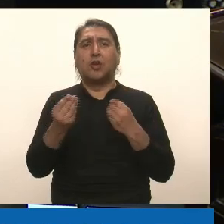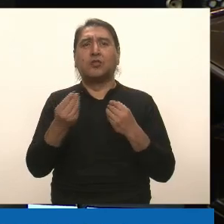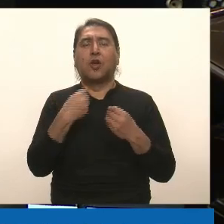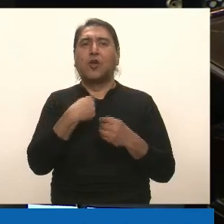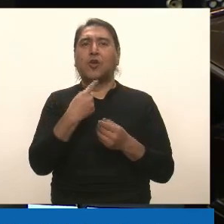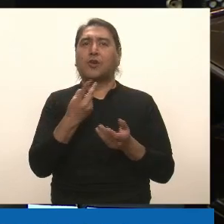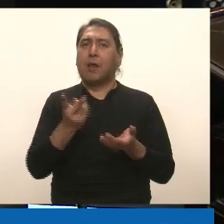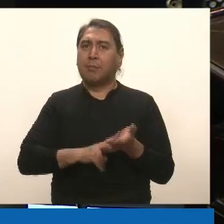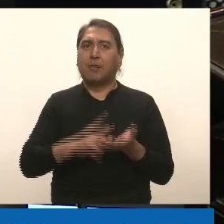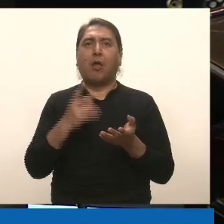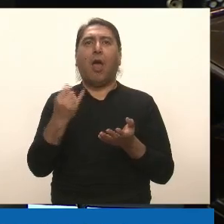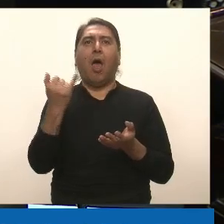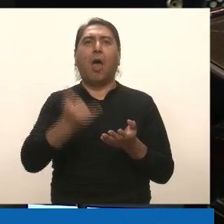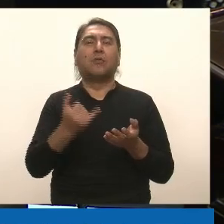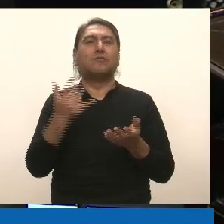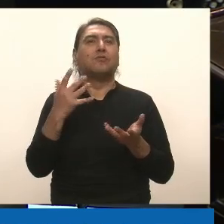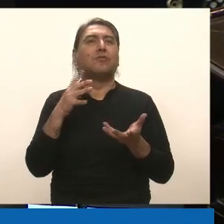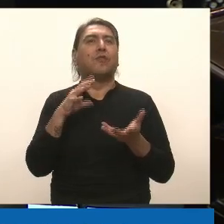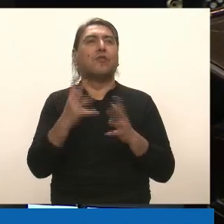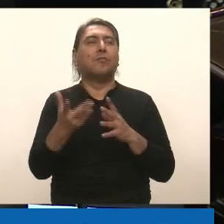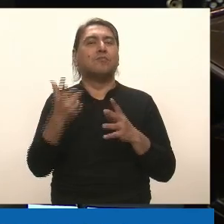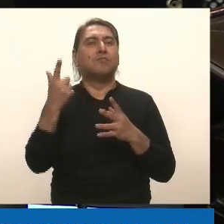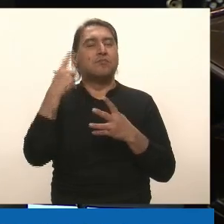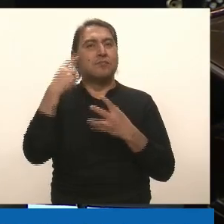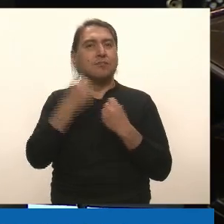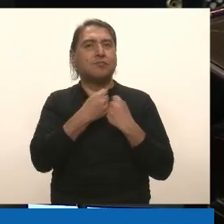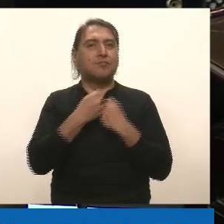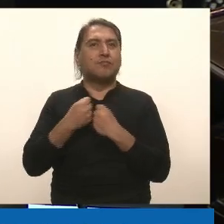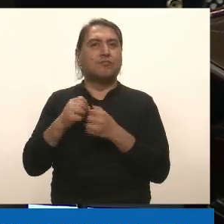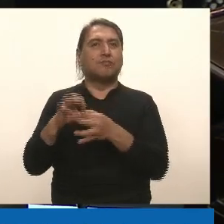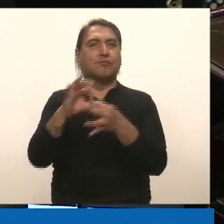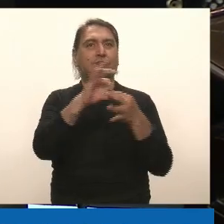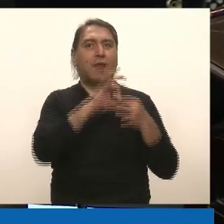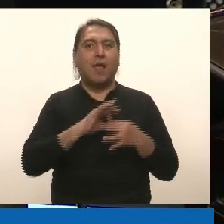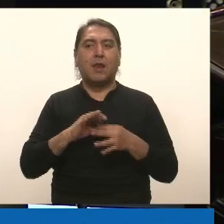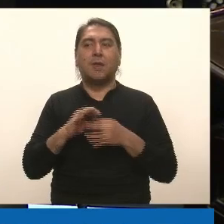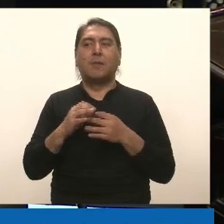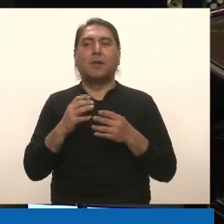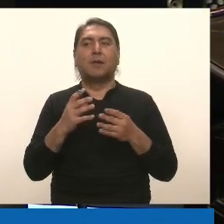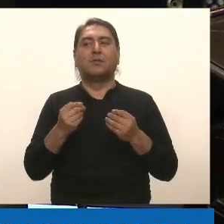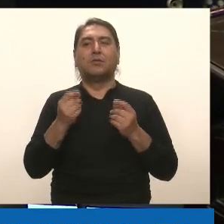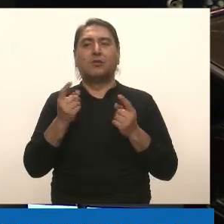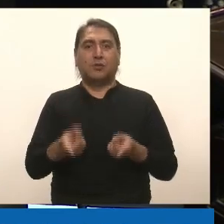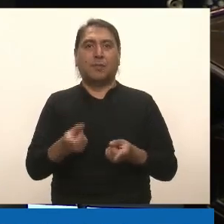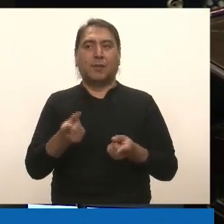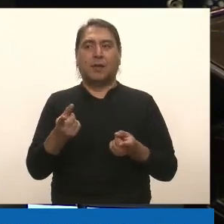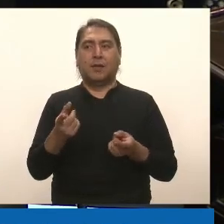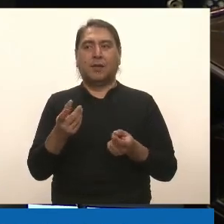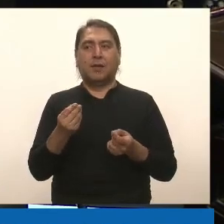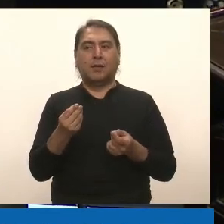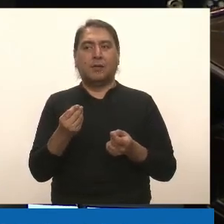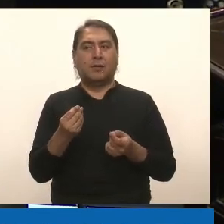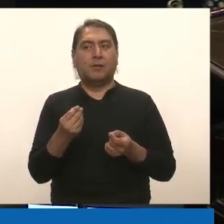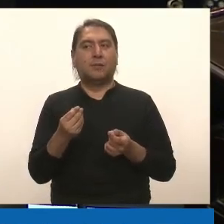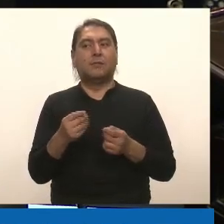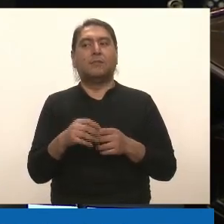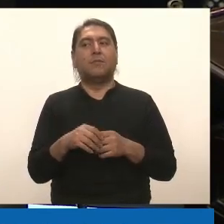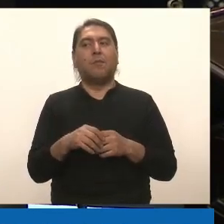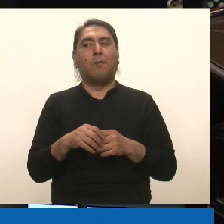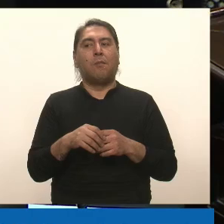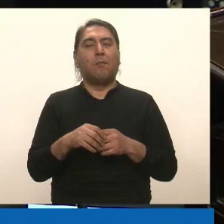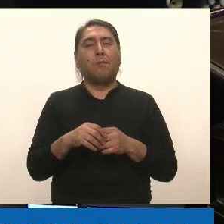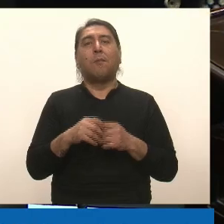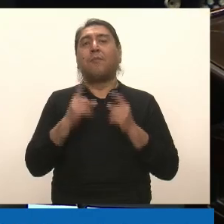que tienen un consenso unánime. Lo que sí voy a hacer una salvedad en uno de los proyectos por un error